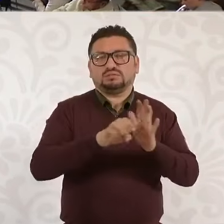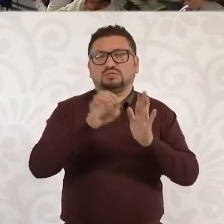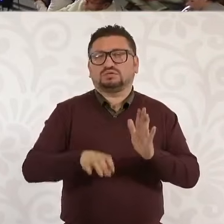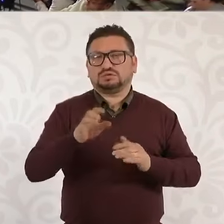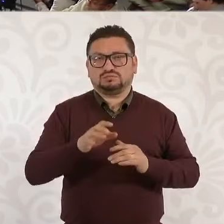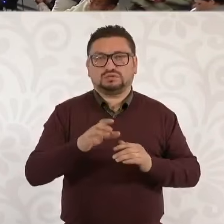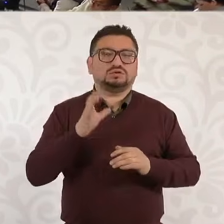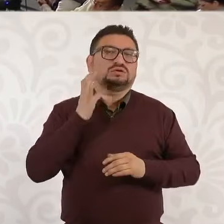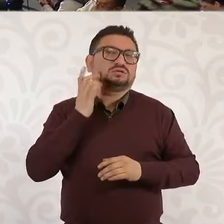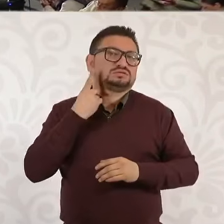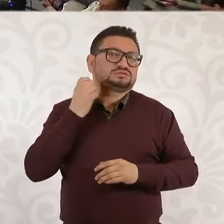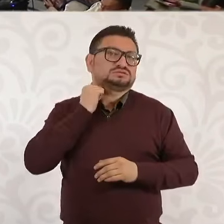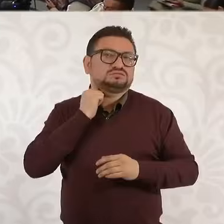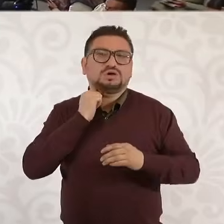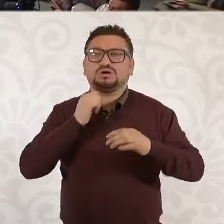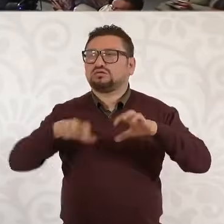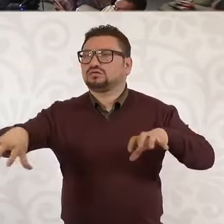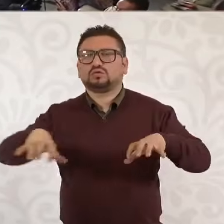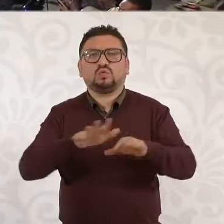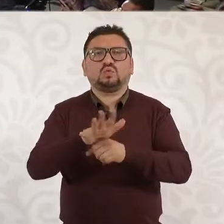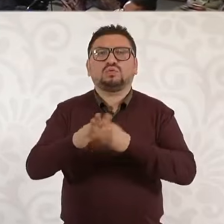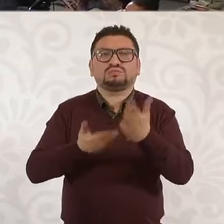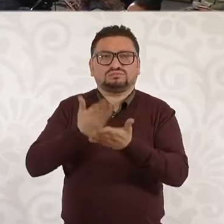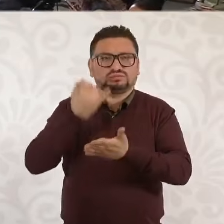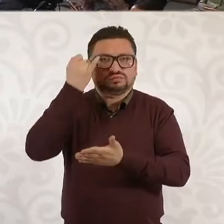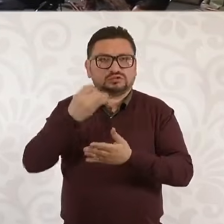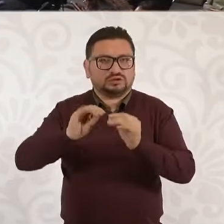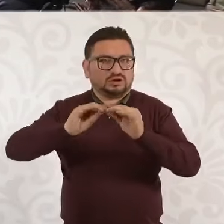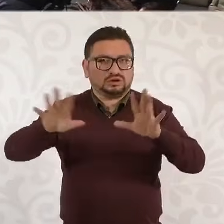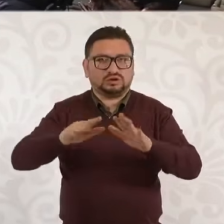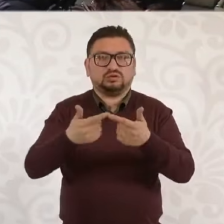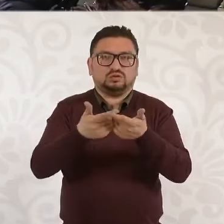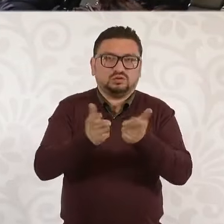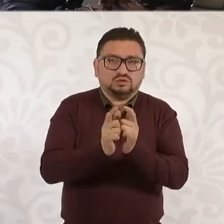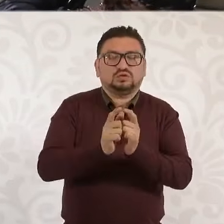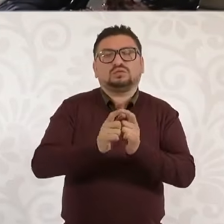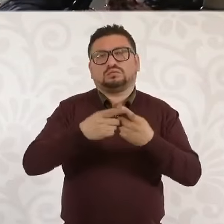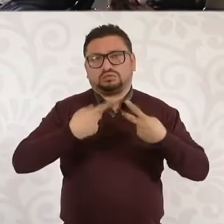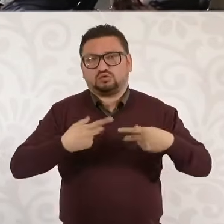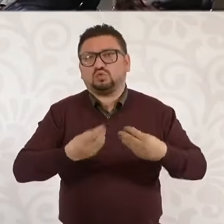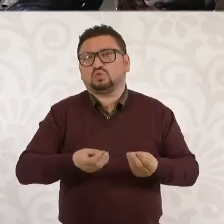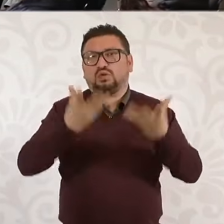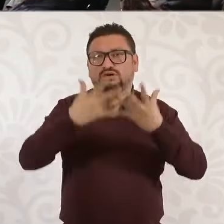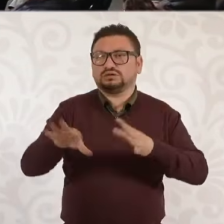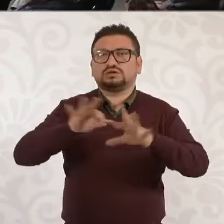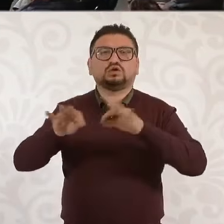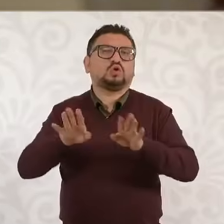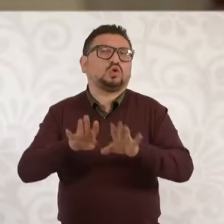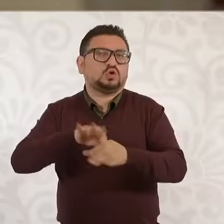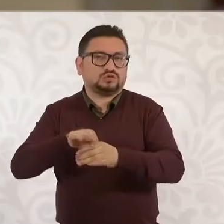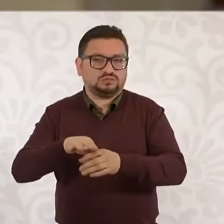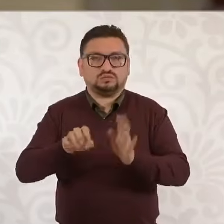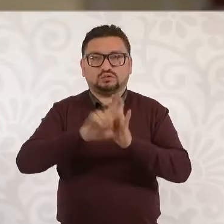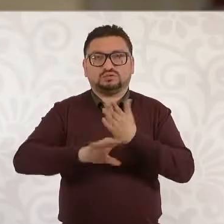en ambas cámaras, ¿cuál está la propuesta? Está claro para el número de lugares, cómo se elegirían, evitando, por ejemplo,